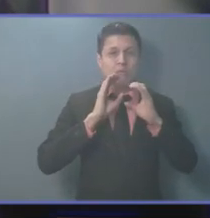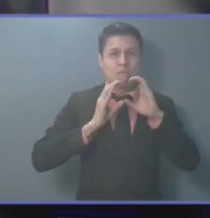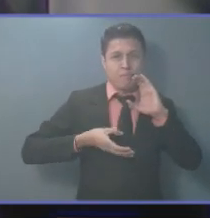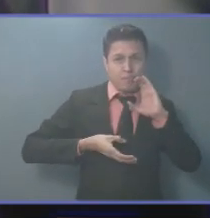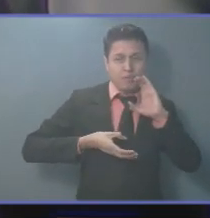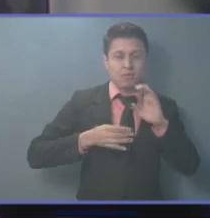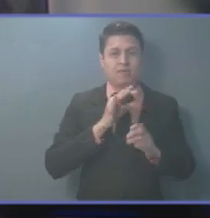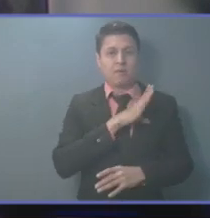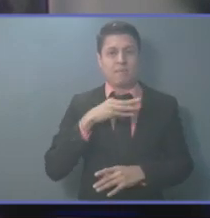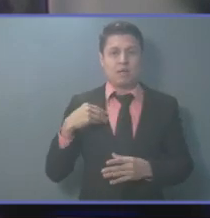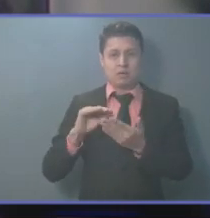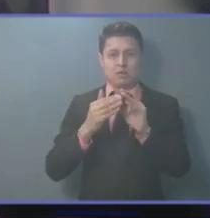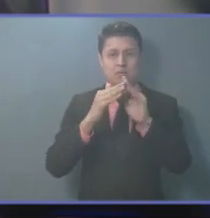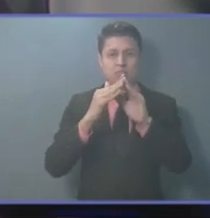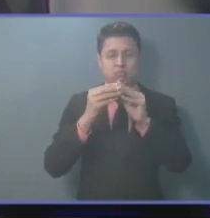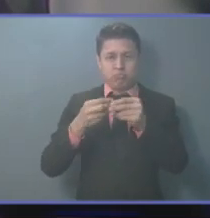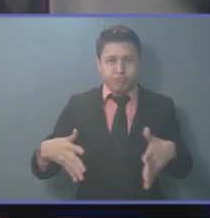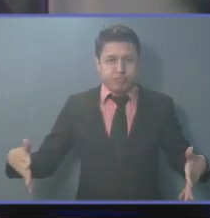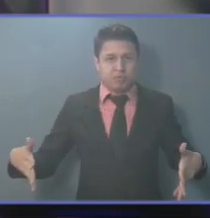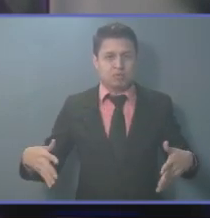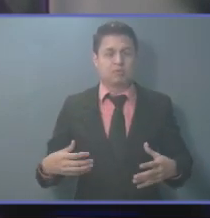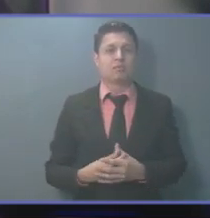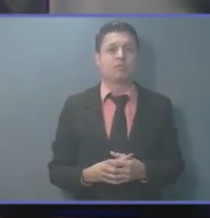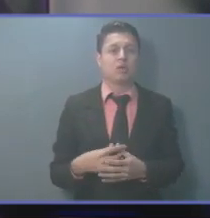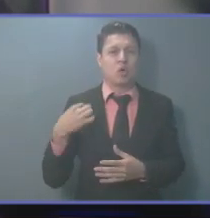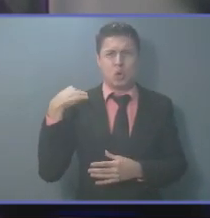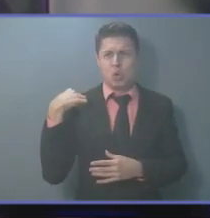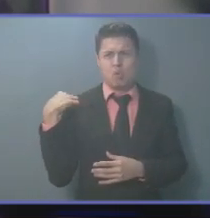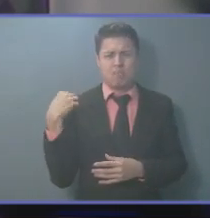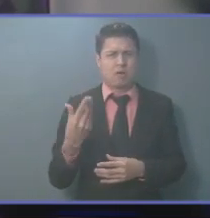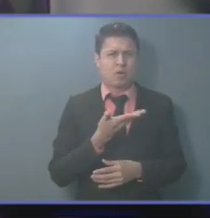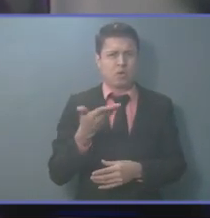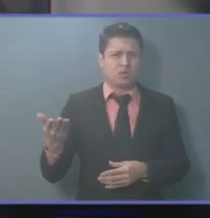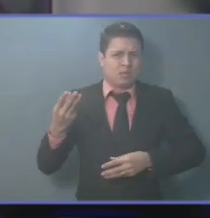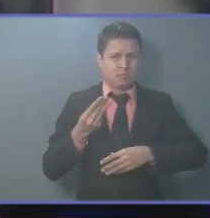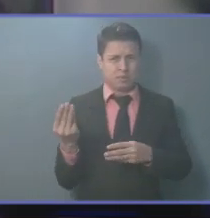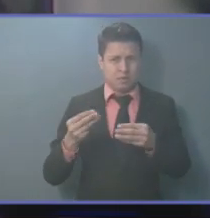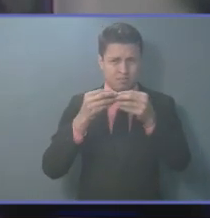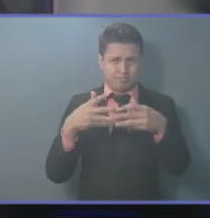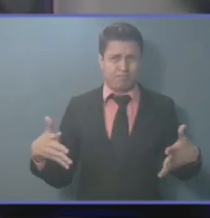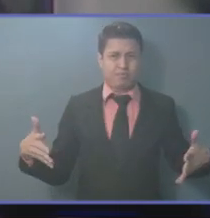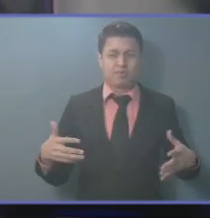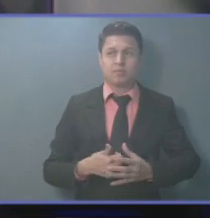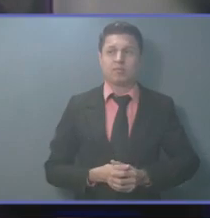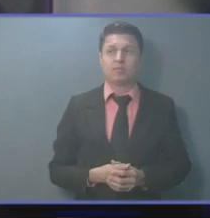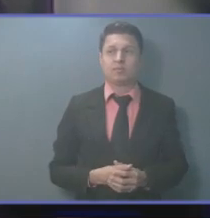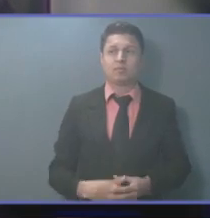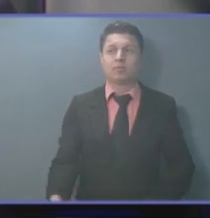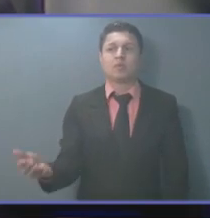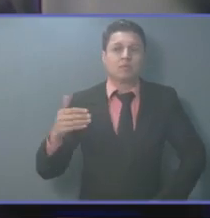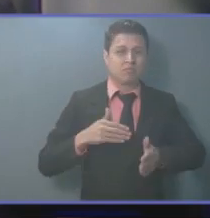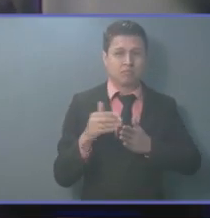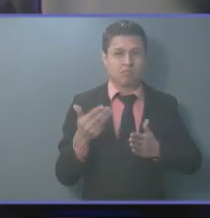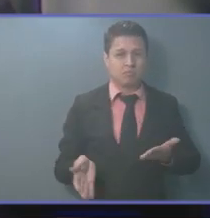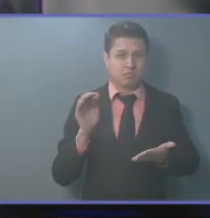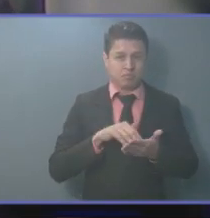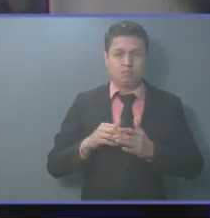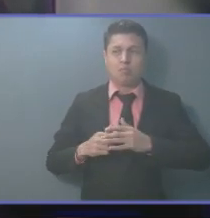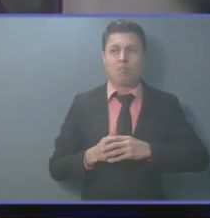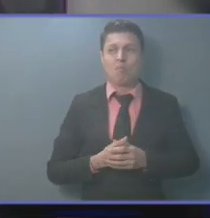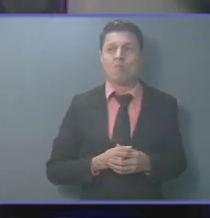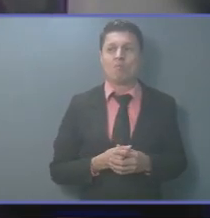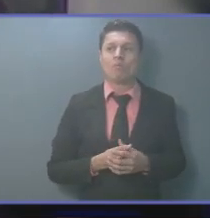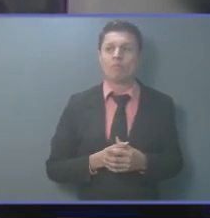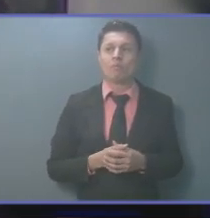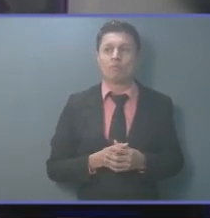perdieron su vivienda, se les mojó todo, perdieron su ropa, perdieron sus bienes, perdieron todo, a empezar de cero.